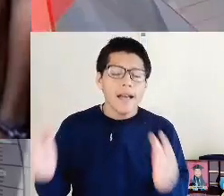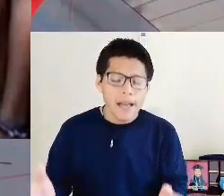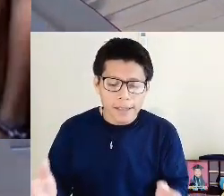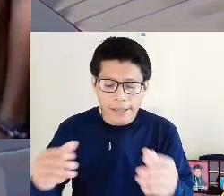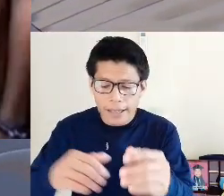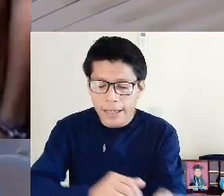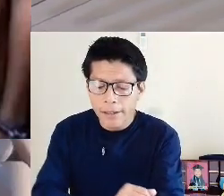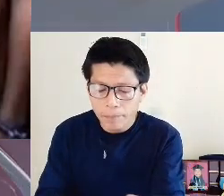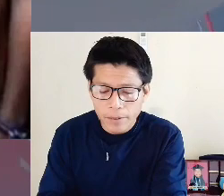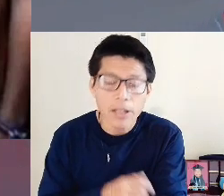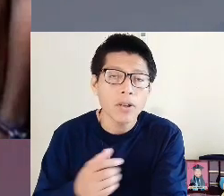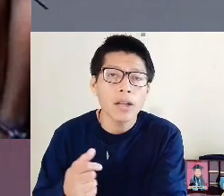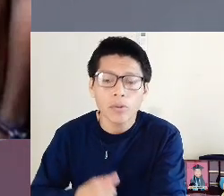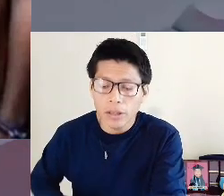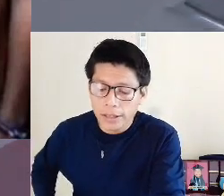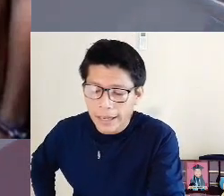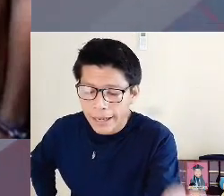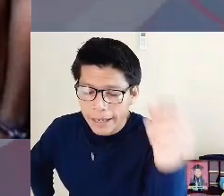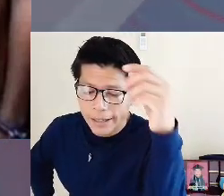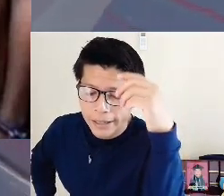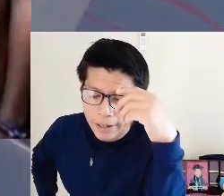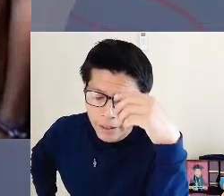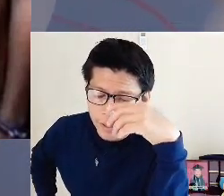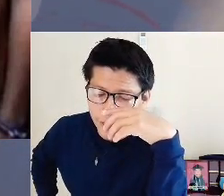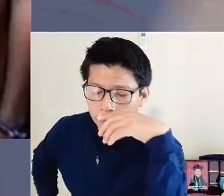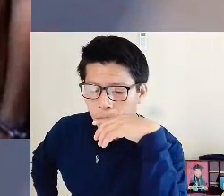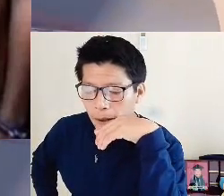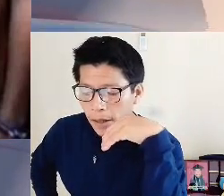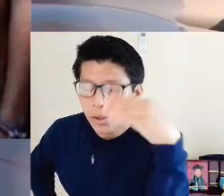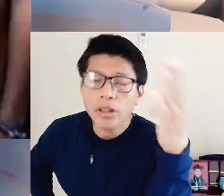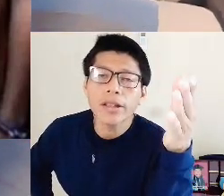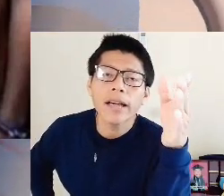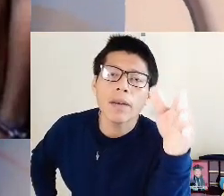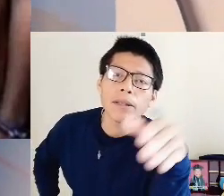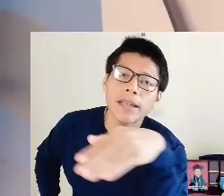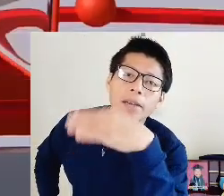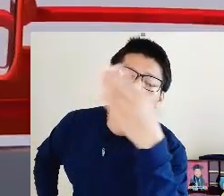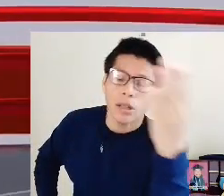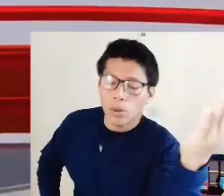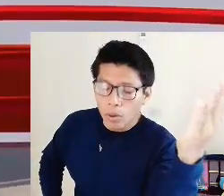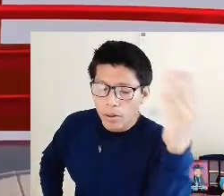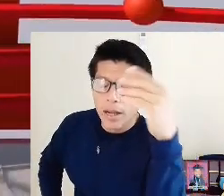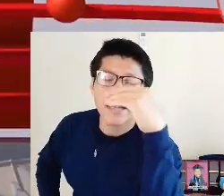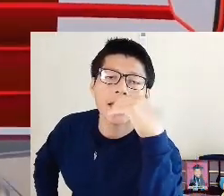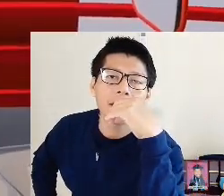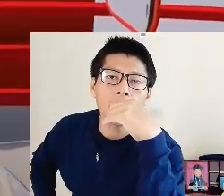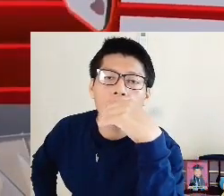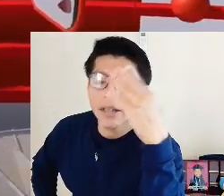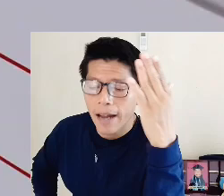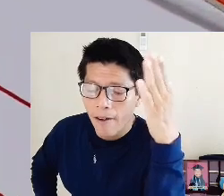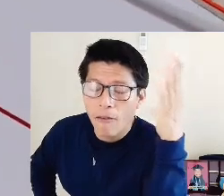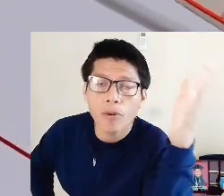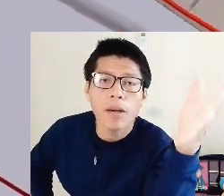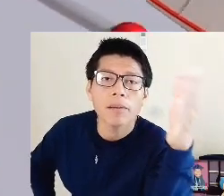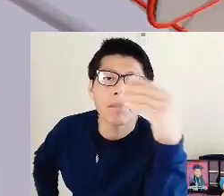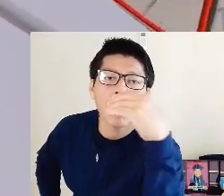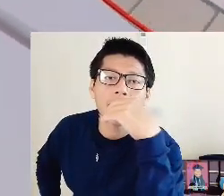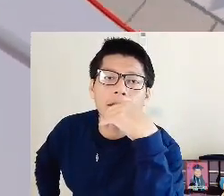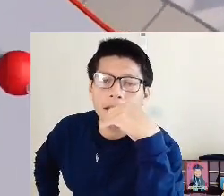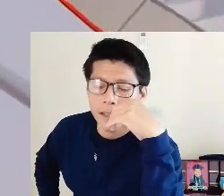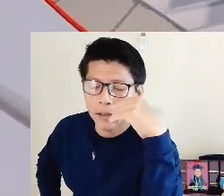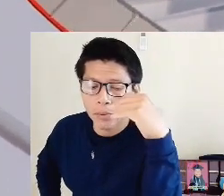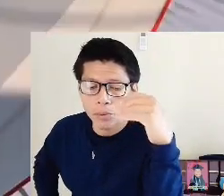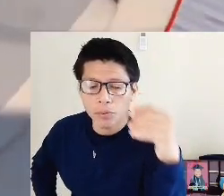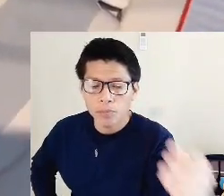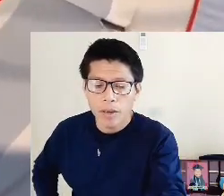hasta que se dio la noticia el día de ayer Gálvez ya invitó a Santiago krill a formar